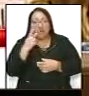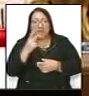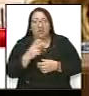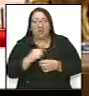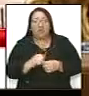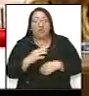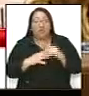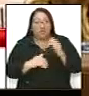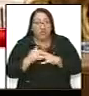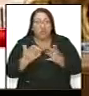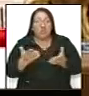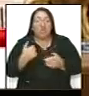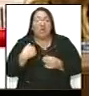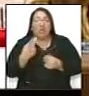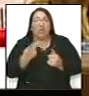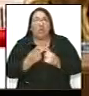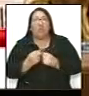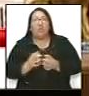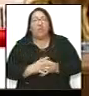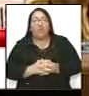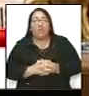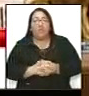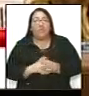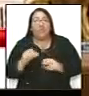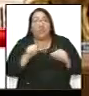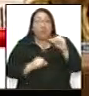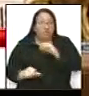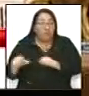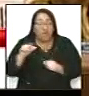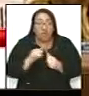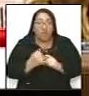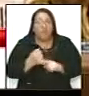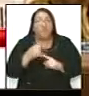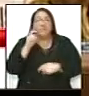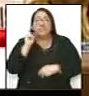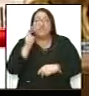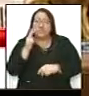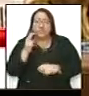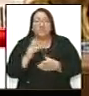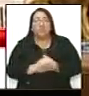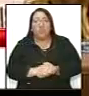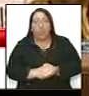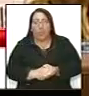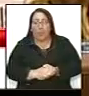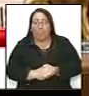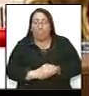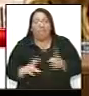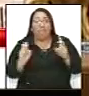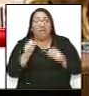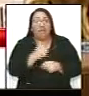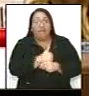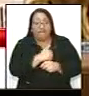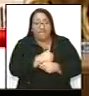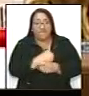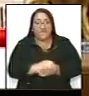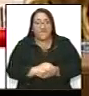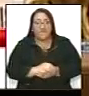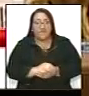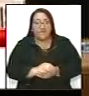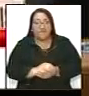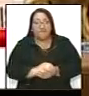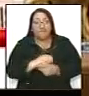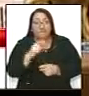con infraestructura, que tienen que ver con laboratorios, que tienen que ver con docentes, con temas académicos. Y